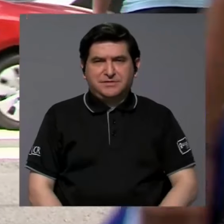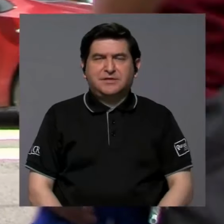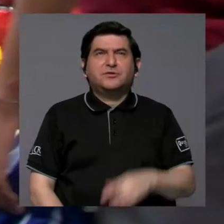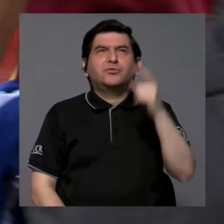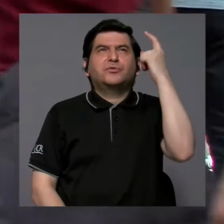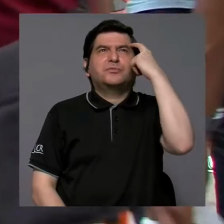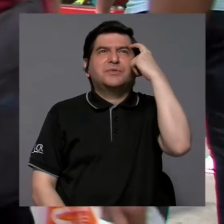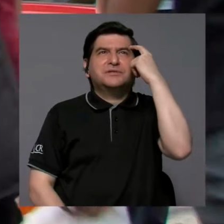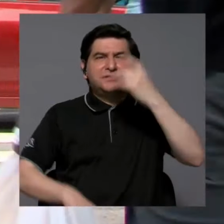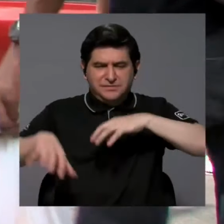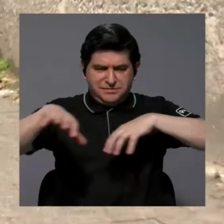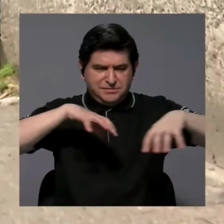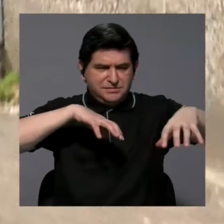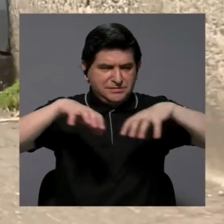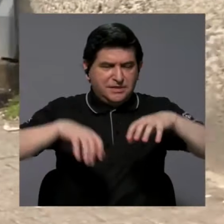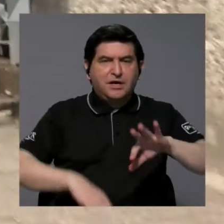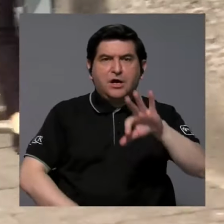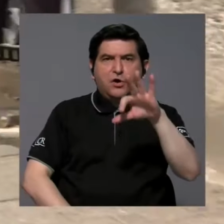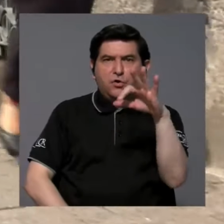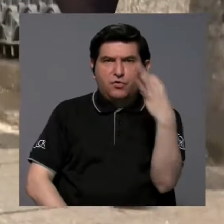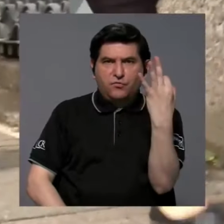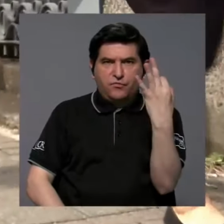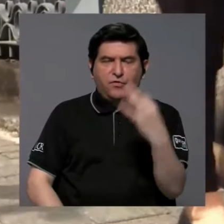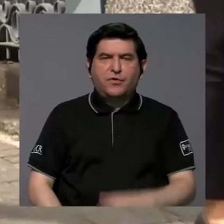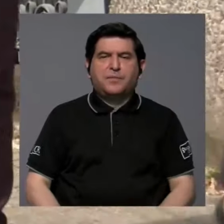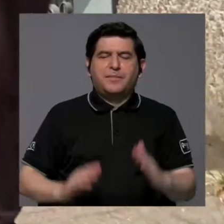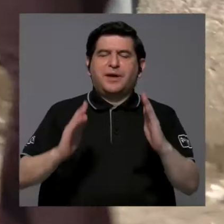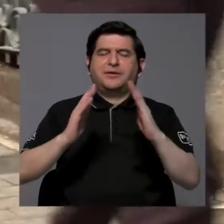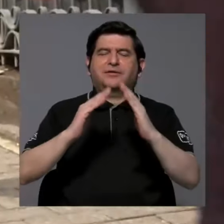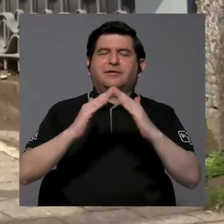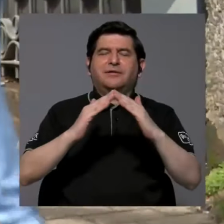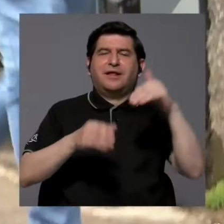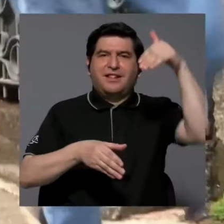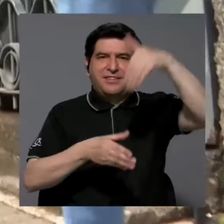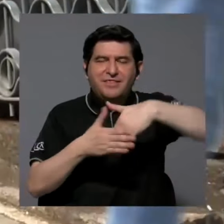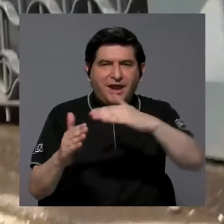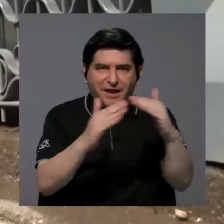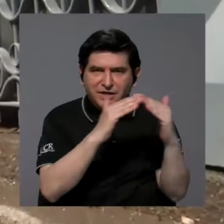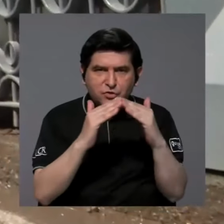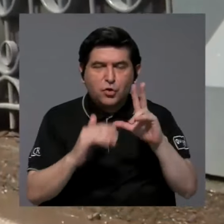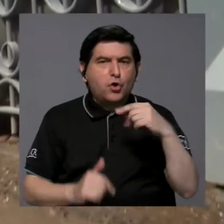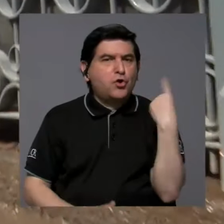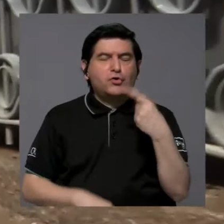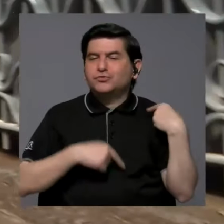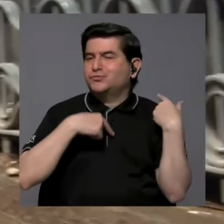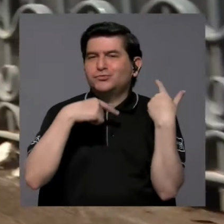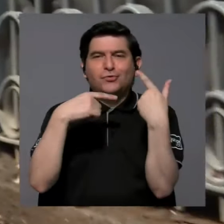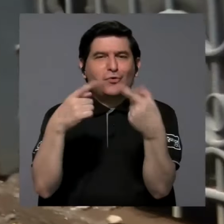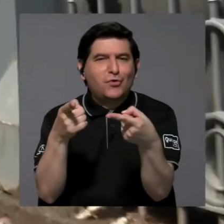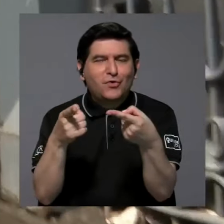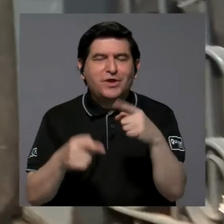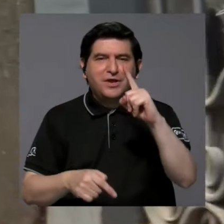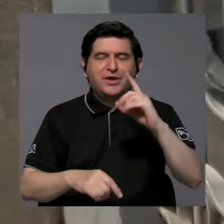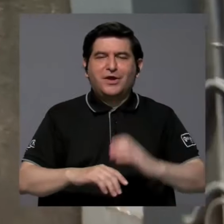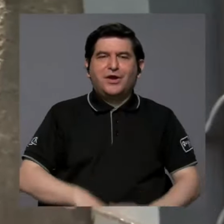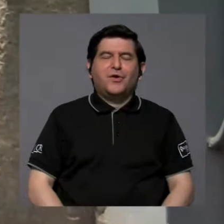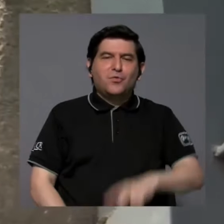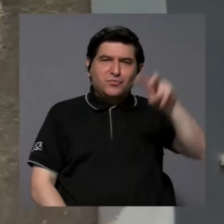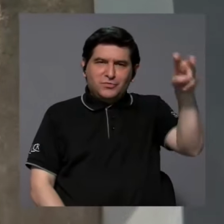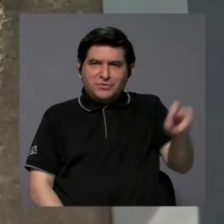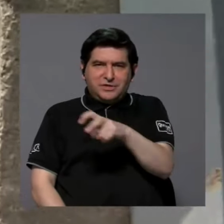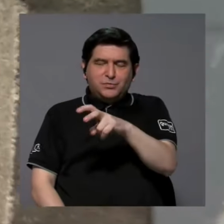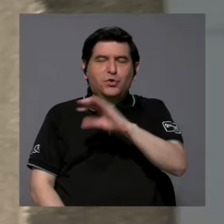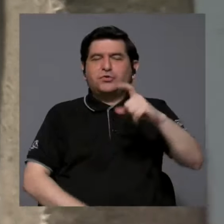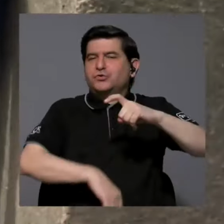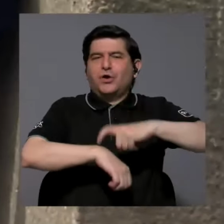de pensar la movilidad como la forma en que se habita la ciudad, no solo el recorrido en una unidad de